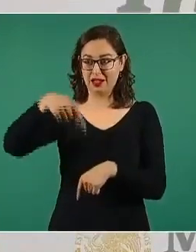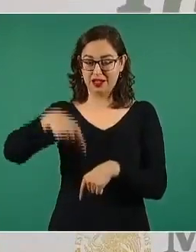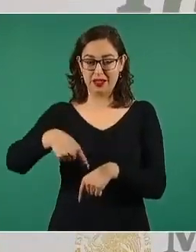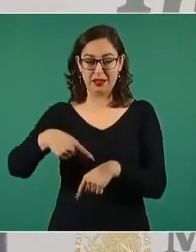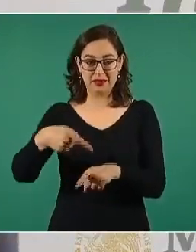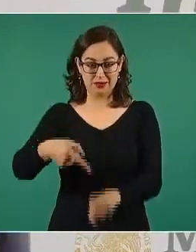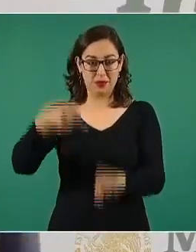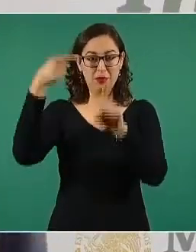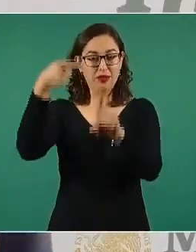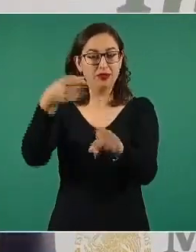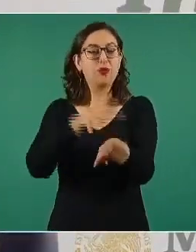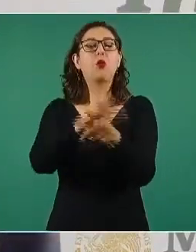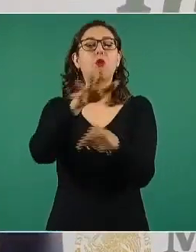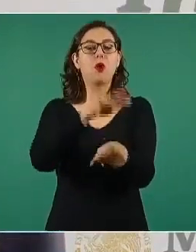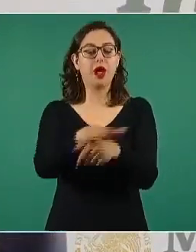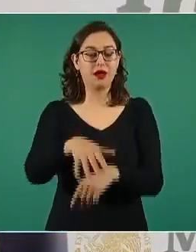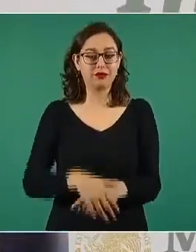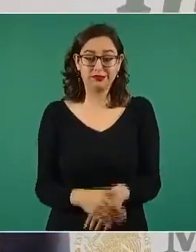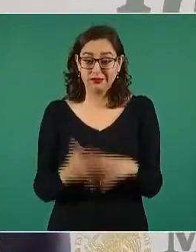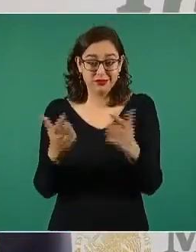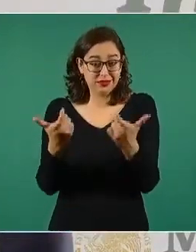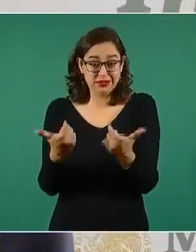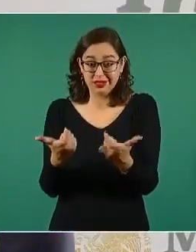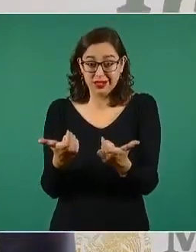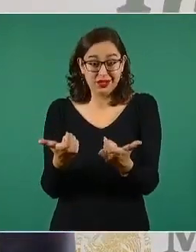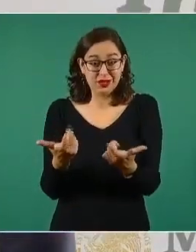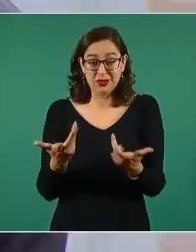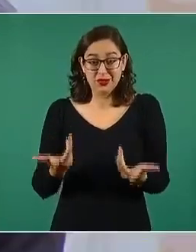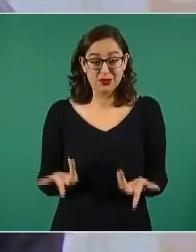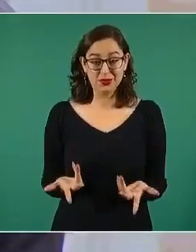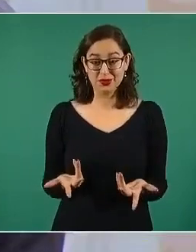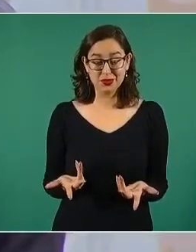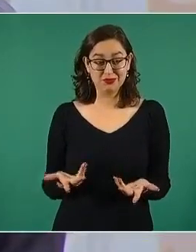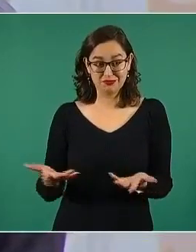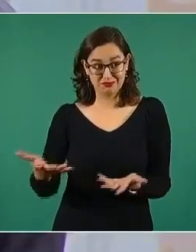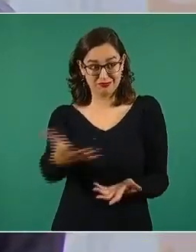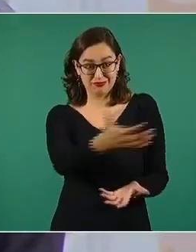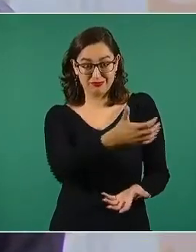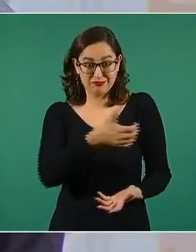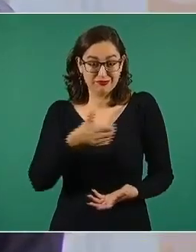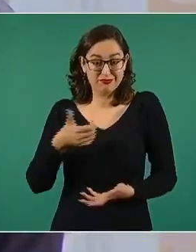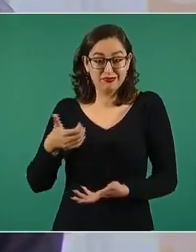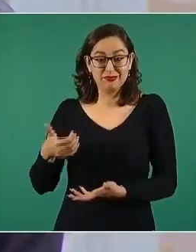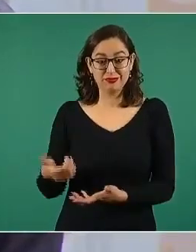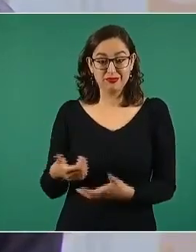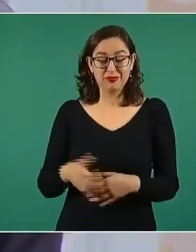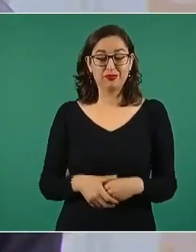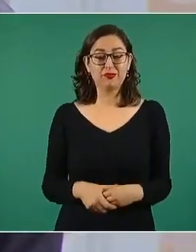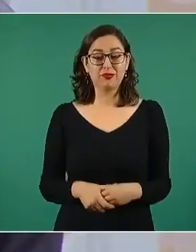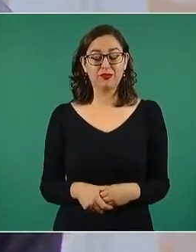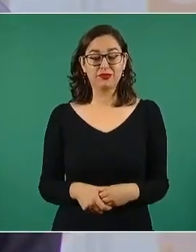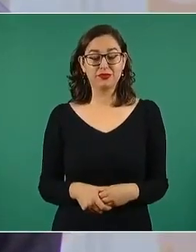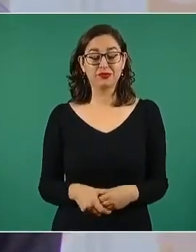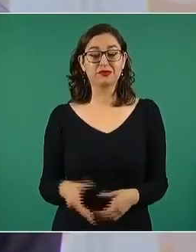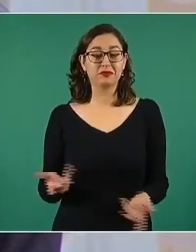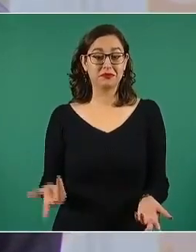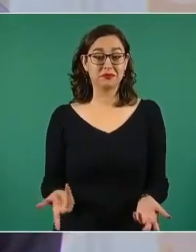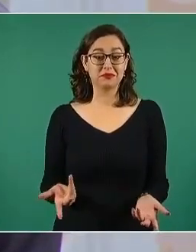de riqueza. En un poema escrito en un día como hoy,